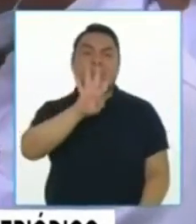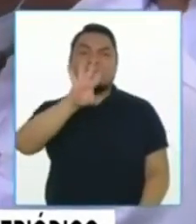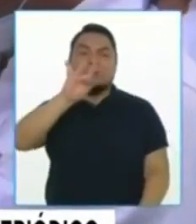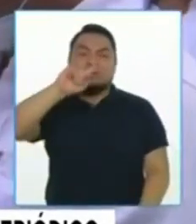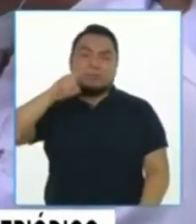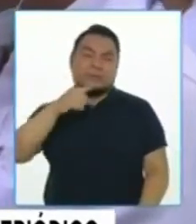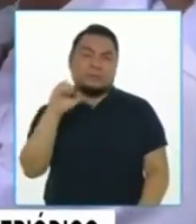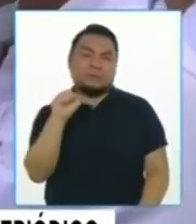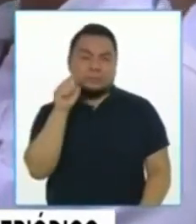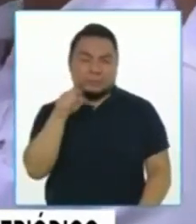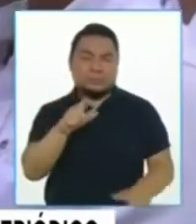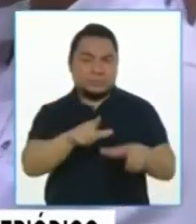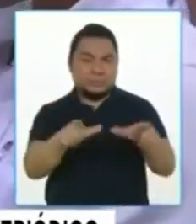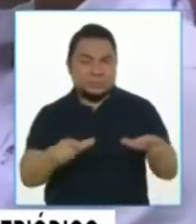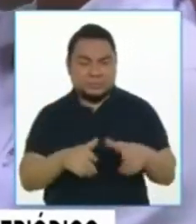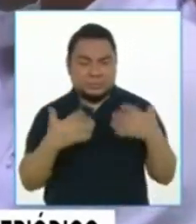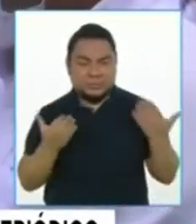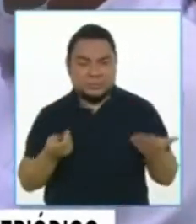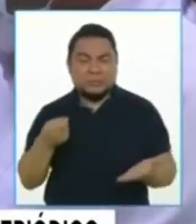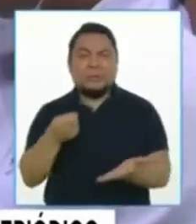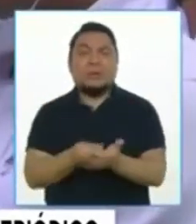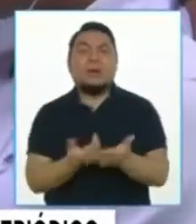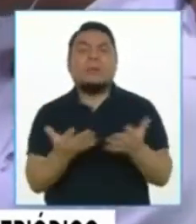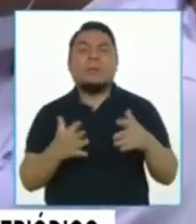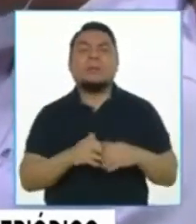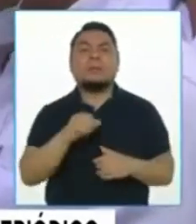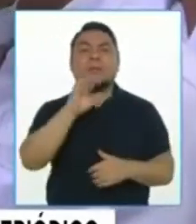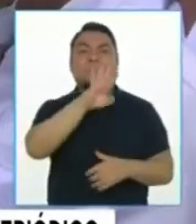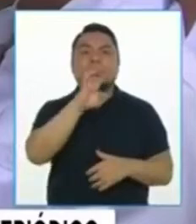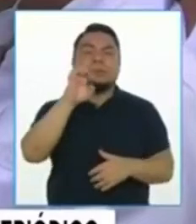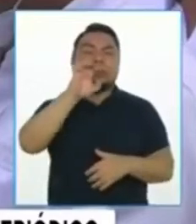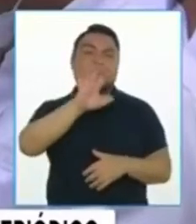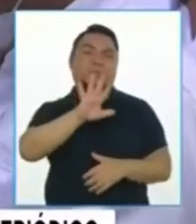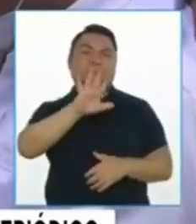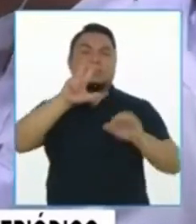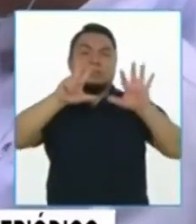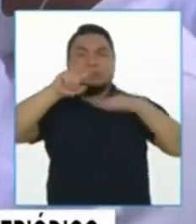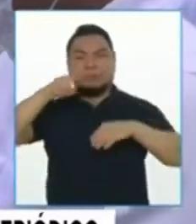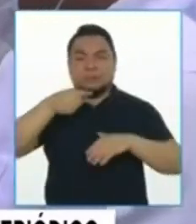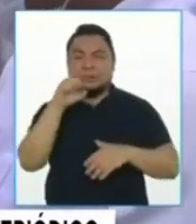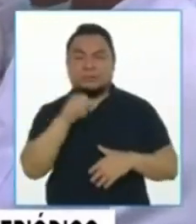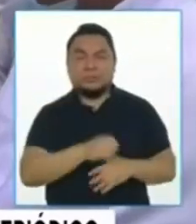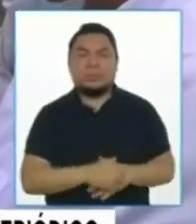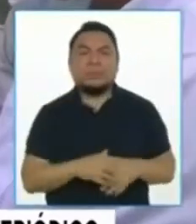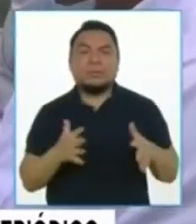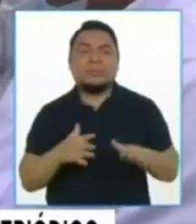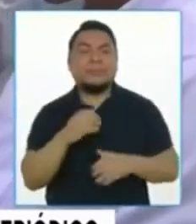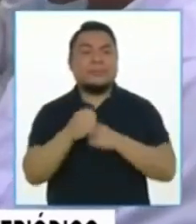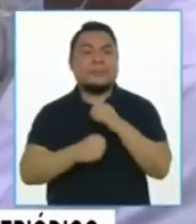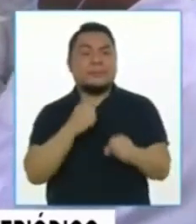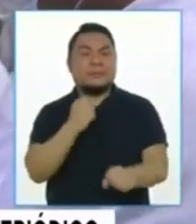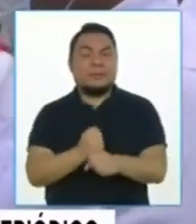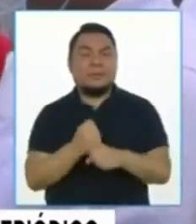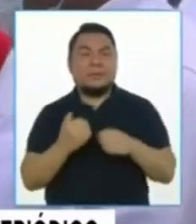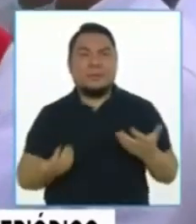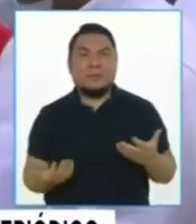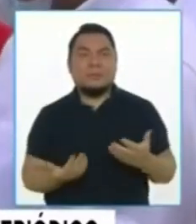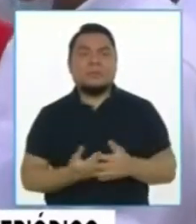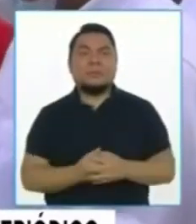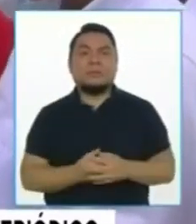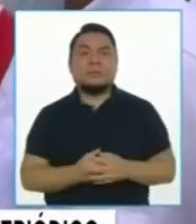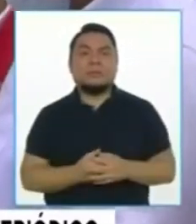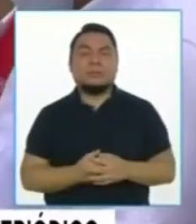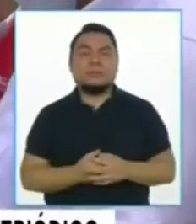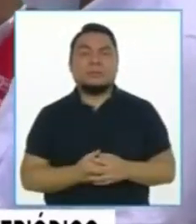598.000 soles para esta región, habiéndose transferido a la fecha 458.000 soles entre los años